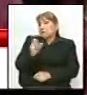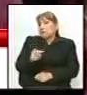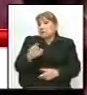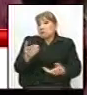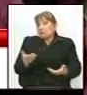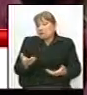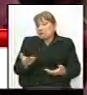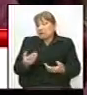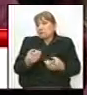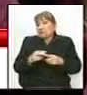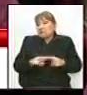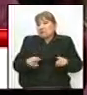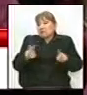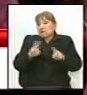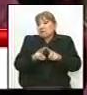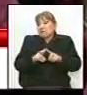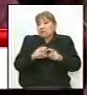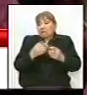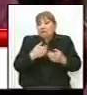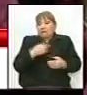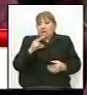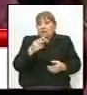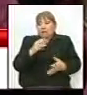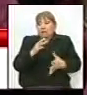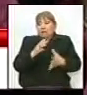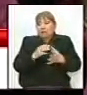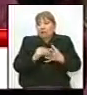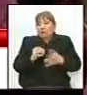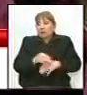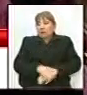que aparece como válido de adherente de los 16 firmantes.